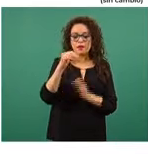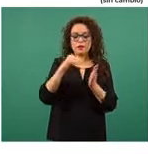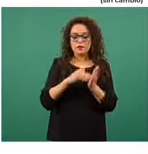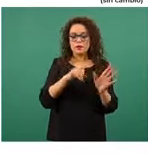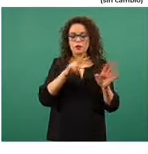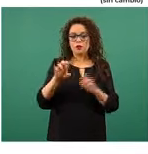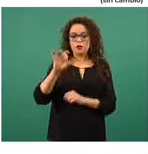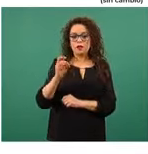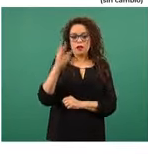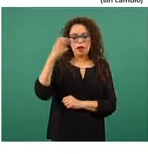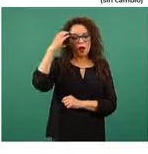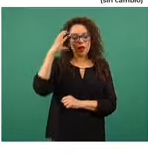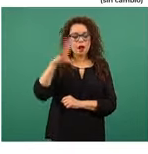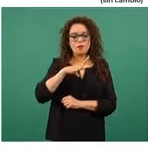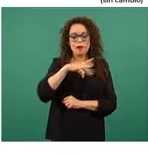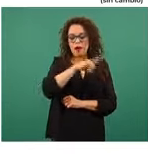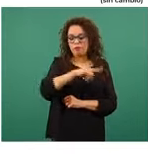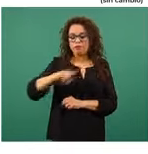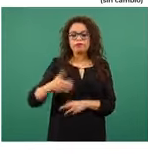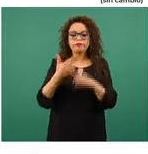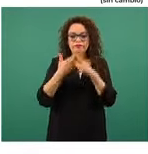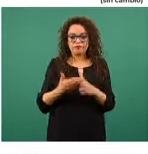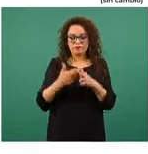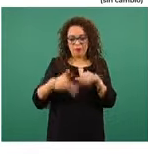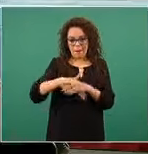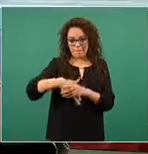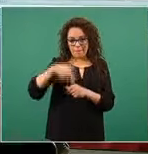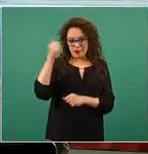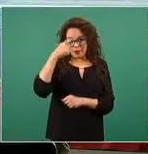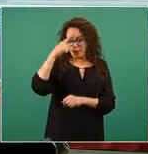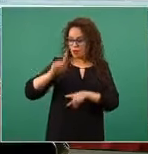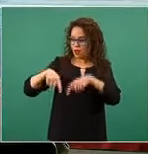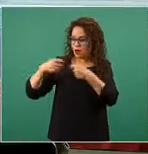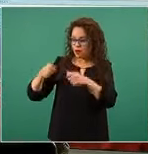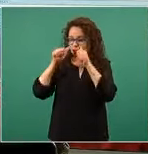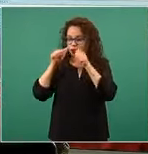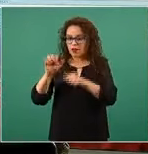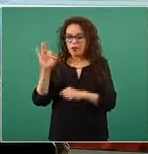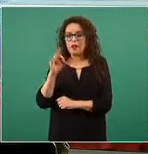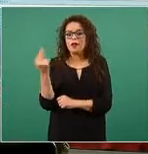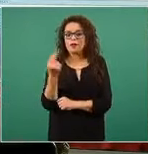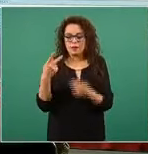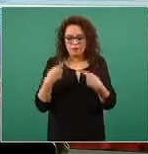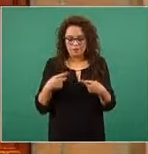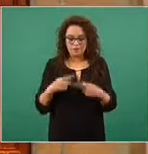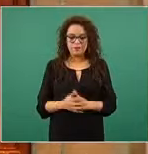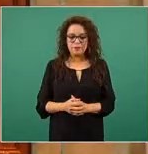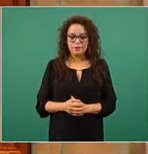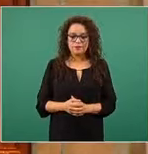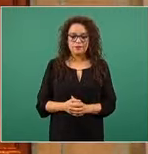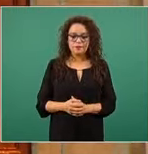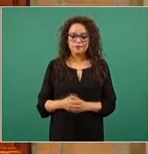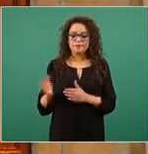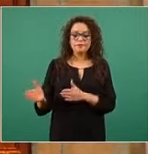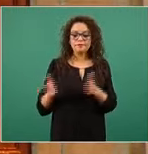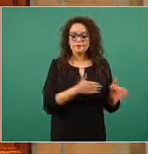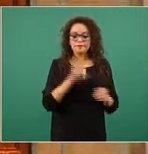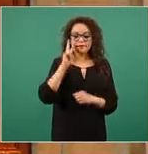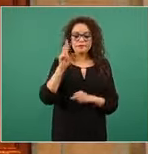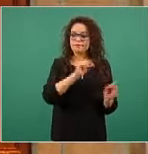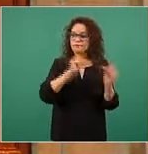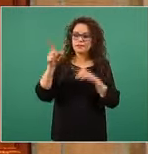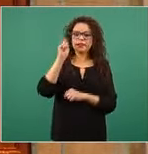26.233 camas disponibles para este tipo de pacientes. Si vemos la siguiente diapositiva, donde están las camas con ventilador, aquí